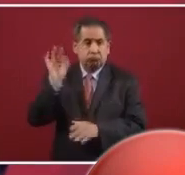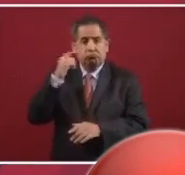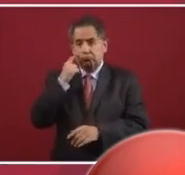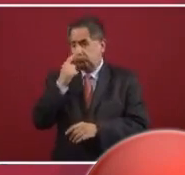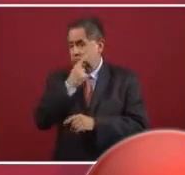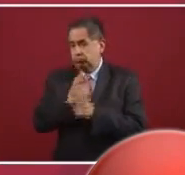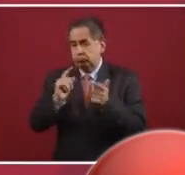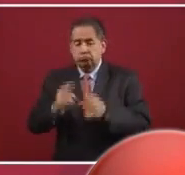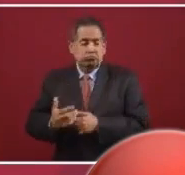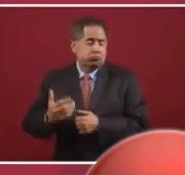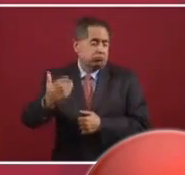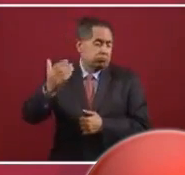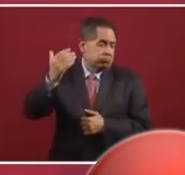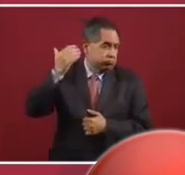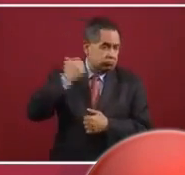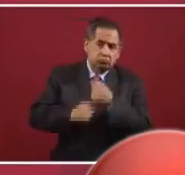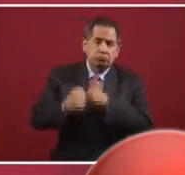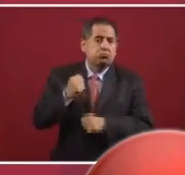desde hace mucho tiempo.